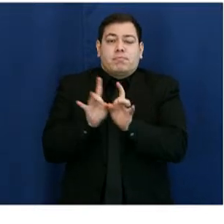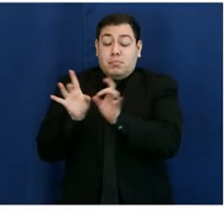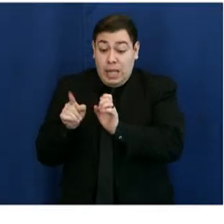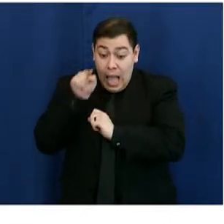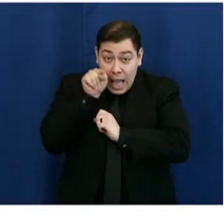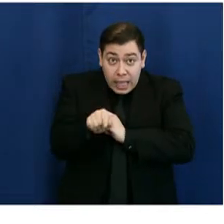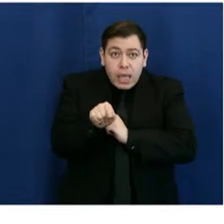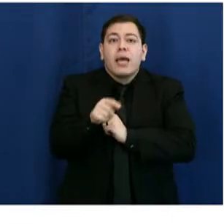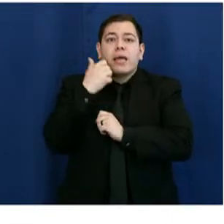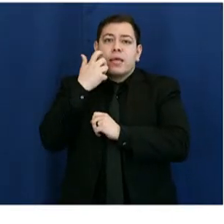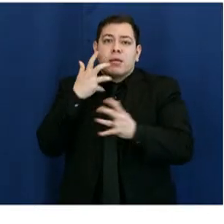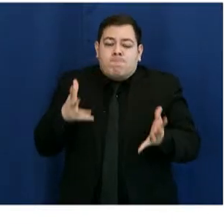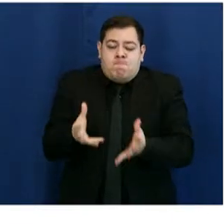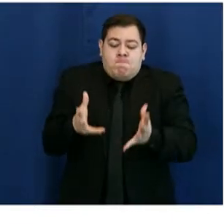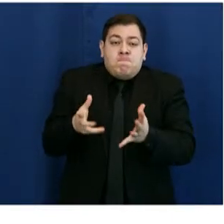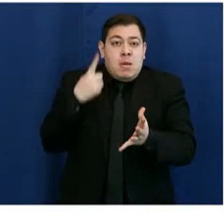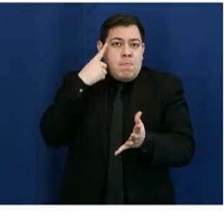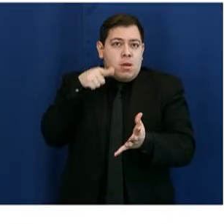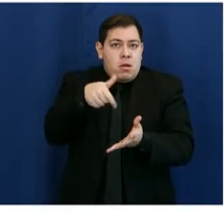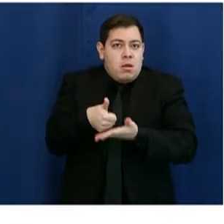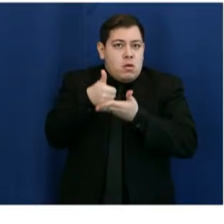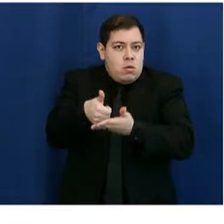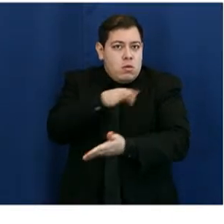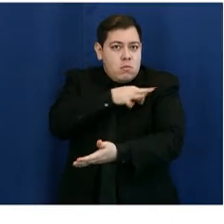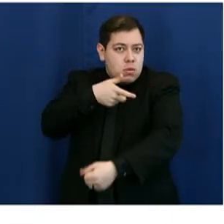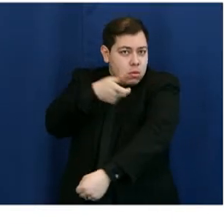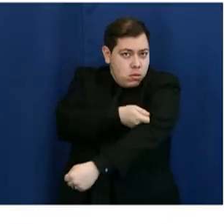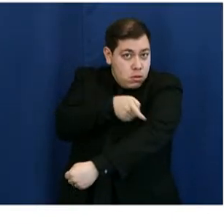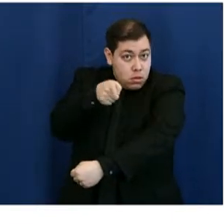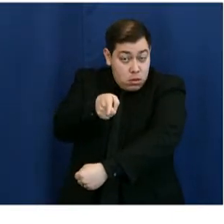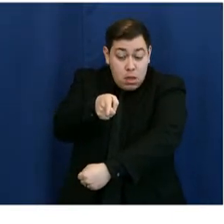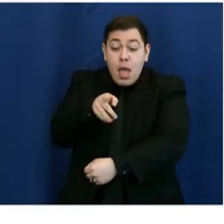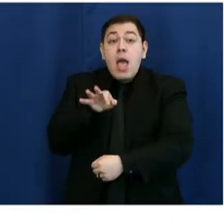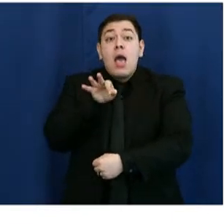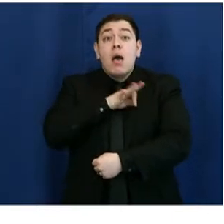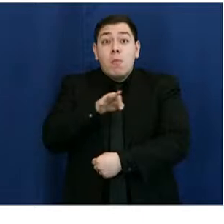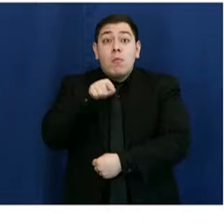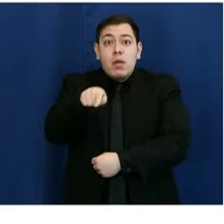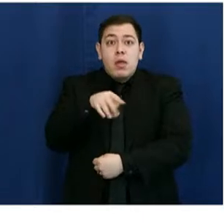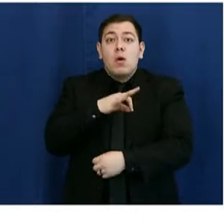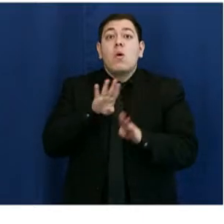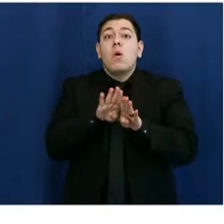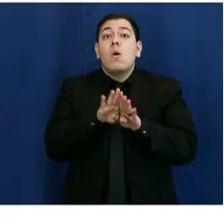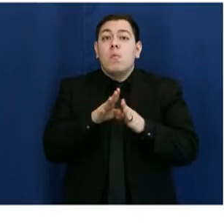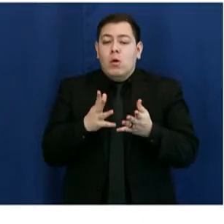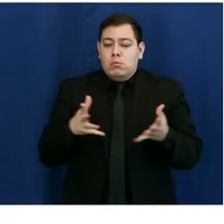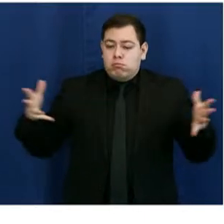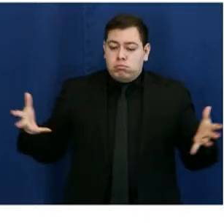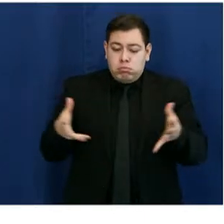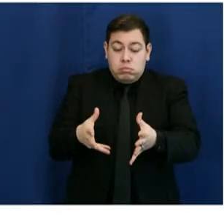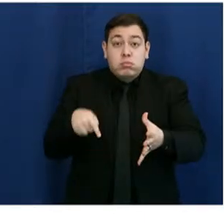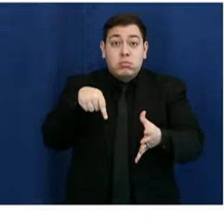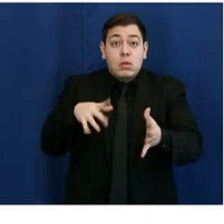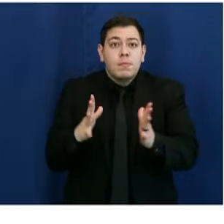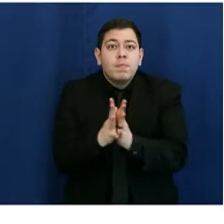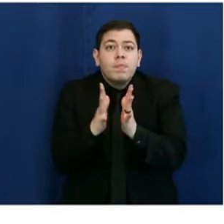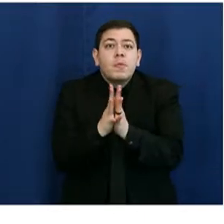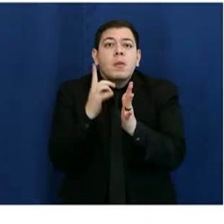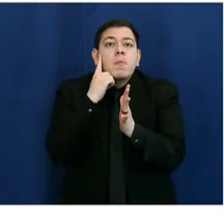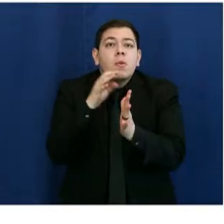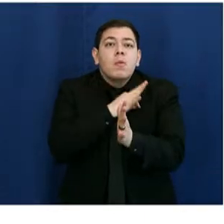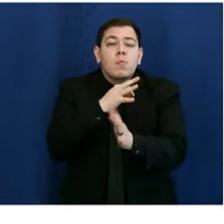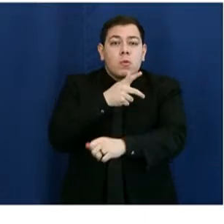salud es lo que nos está enfocando para poder crear esas intervenciones que van a tener